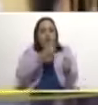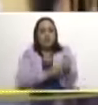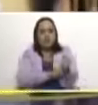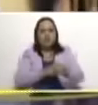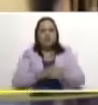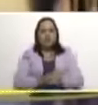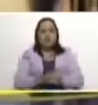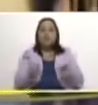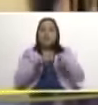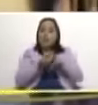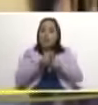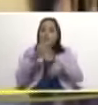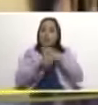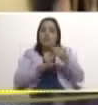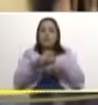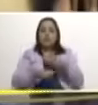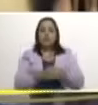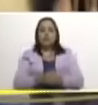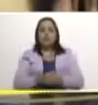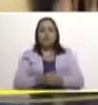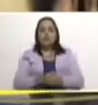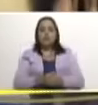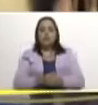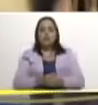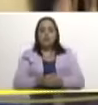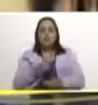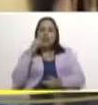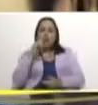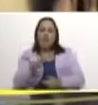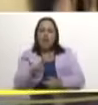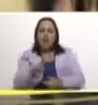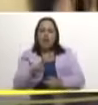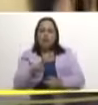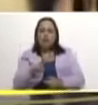como fuimos. Quien vea el mapa